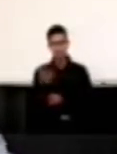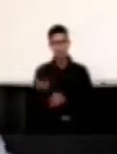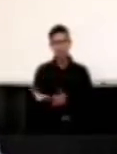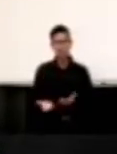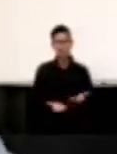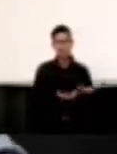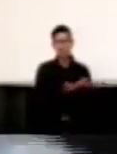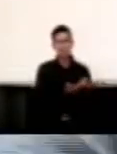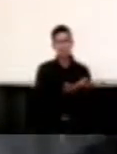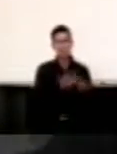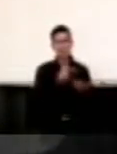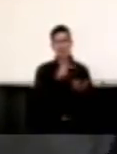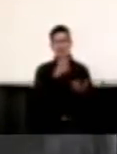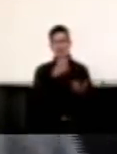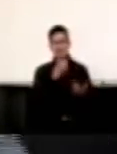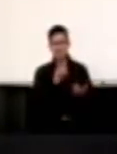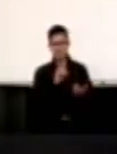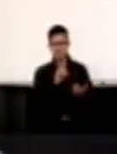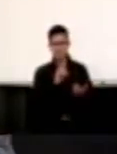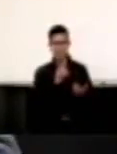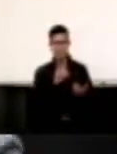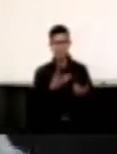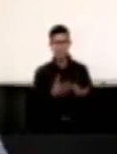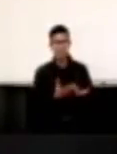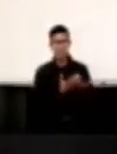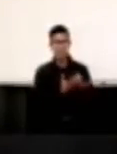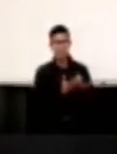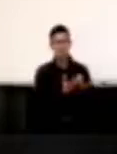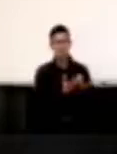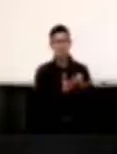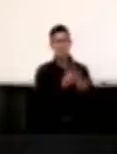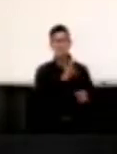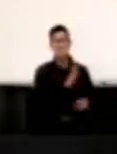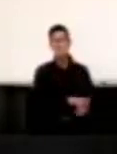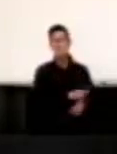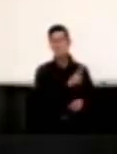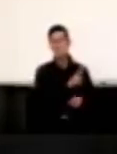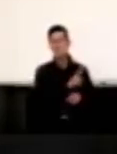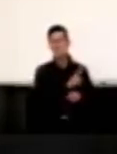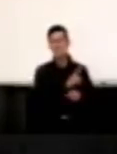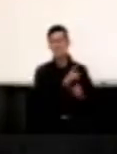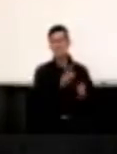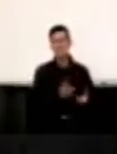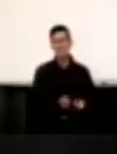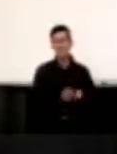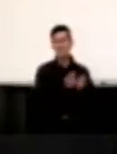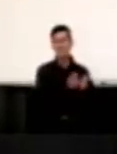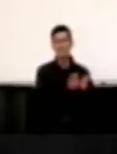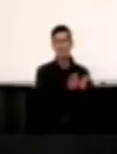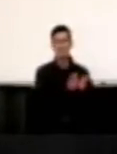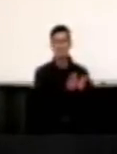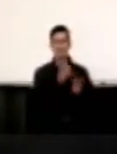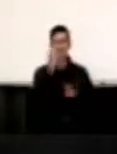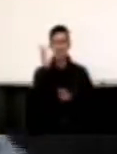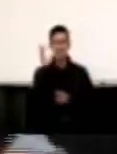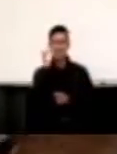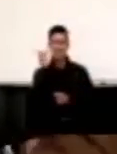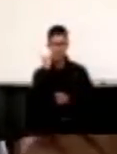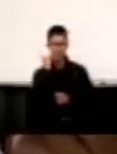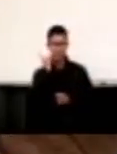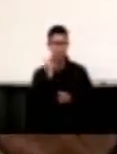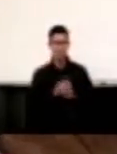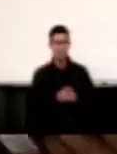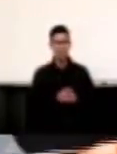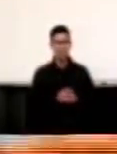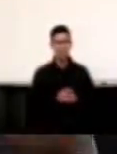no era mayoría, pero que cuando se juntó con el resto hicieron mayoría e instalaron la Cámara de Diputados. Lo interesante es que desde